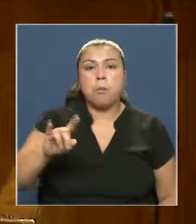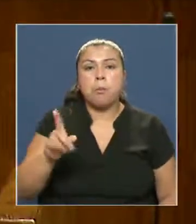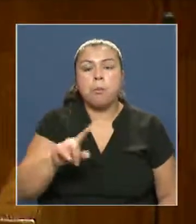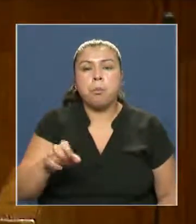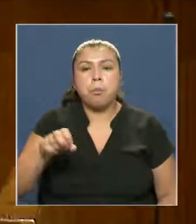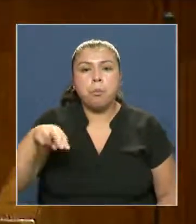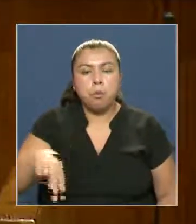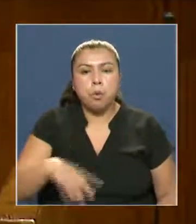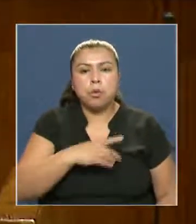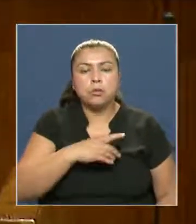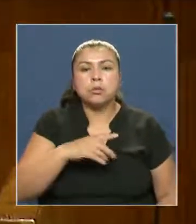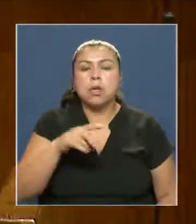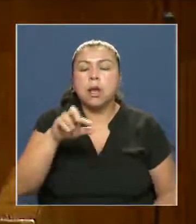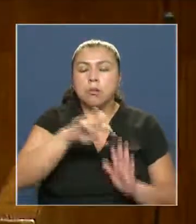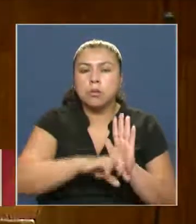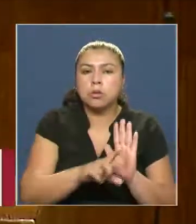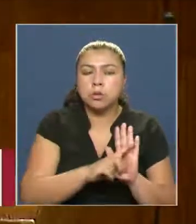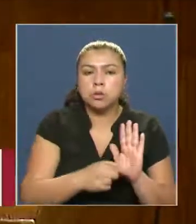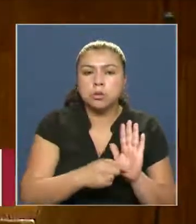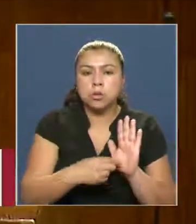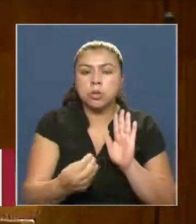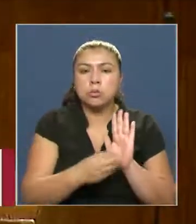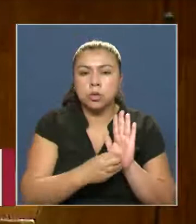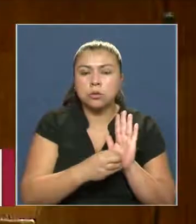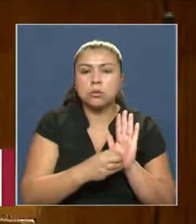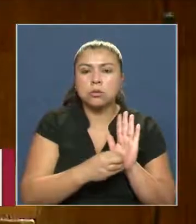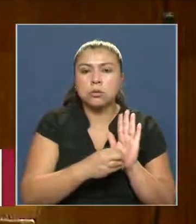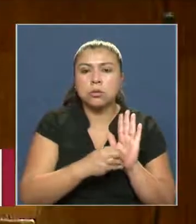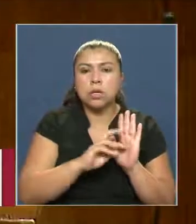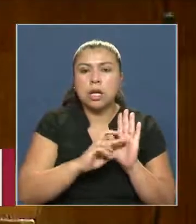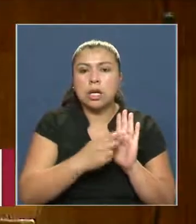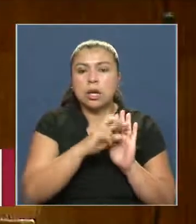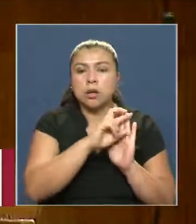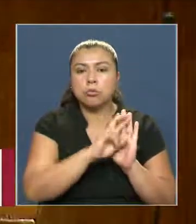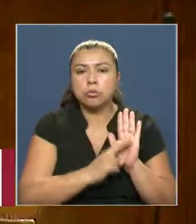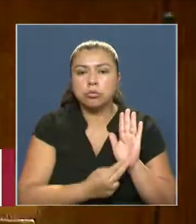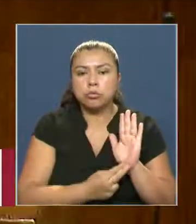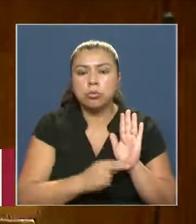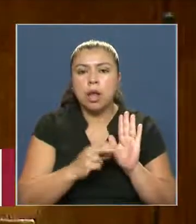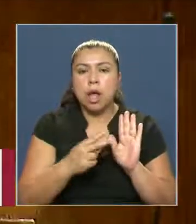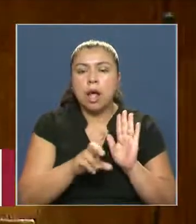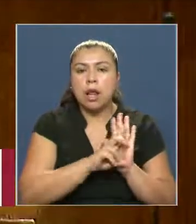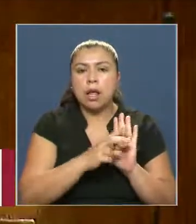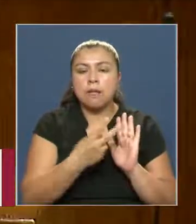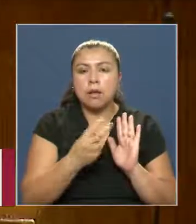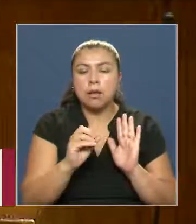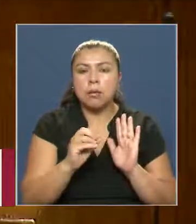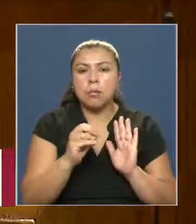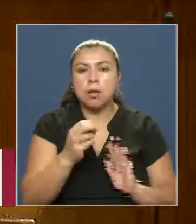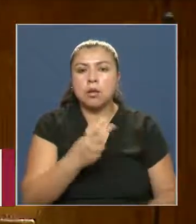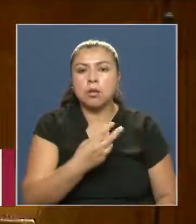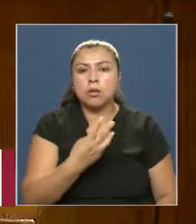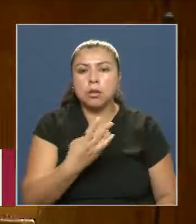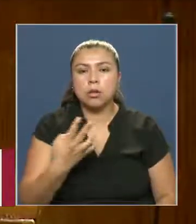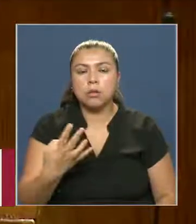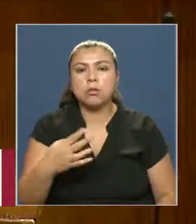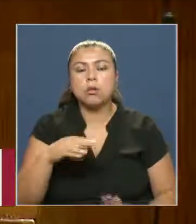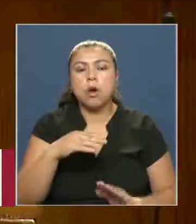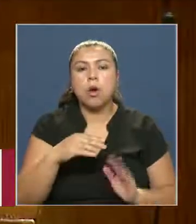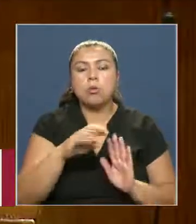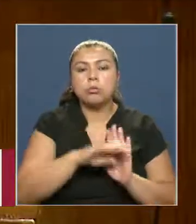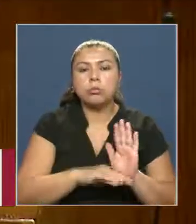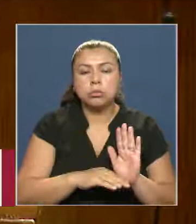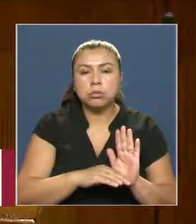fundamentales. El proyecto introduce una serie de modificaciones a la ley 20.234 que estableció un procedimiento